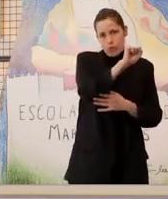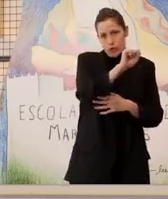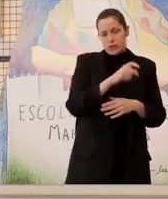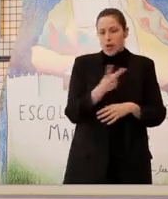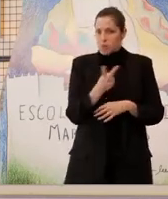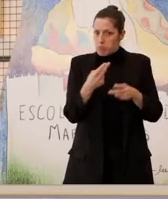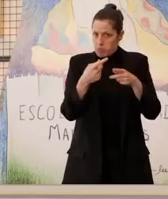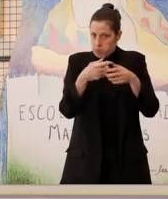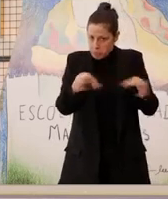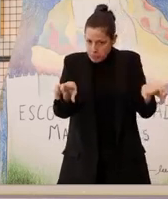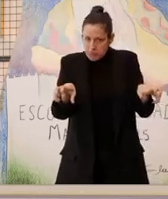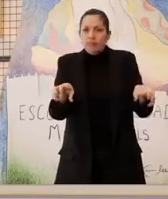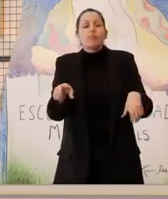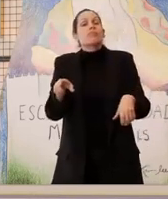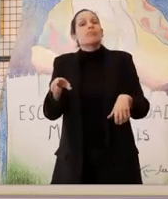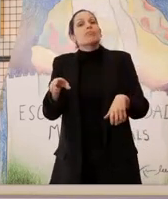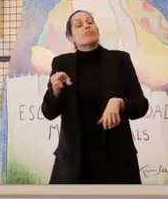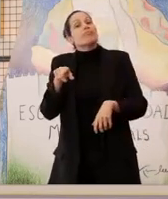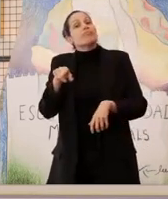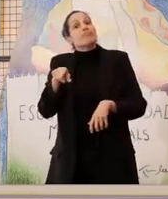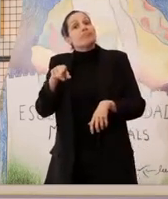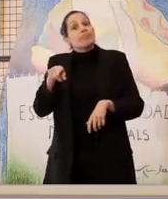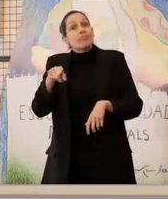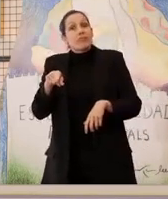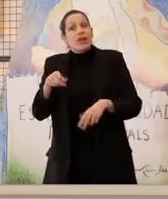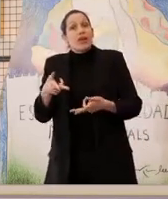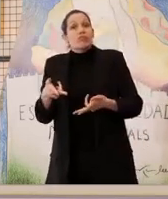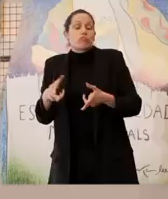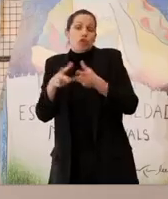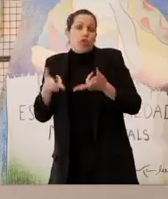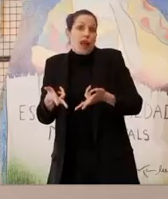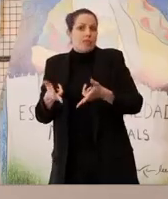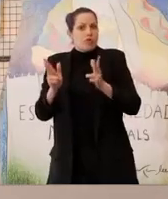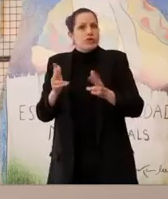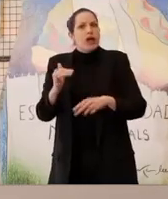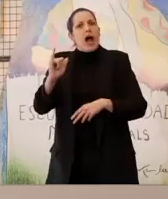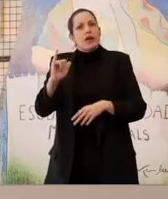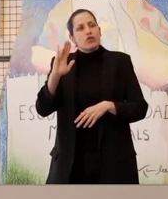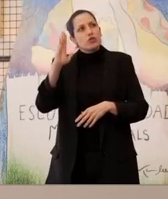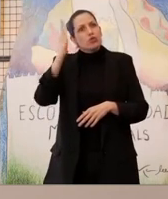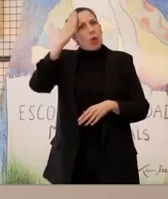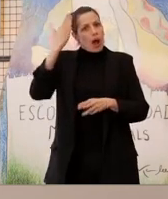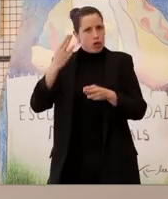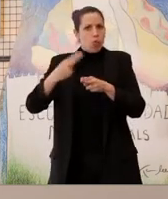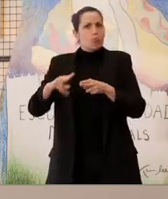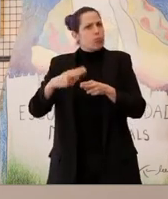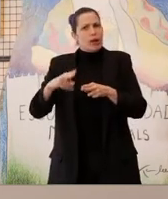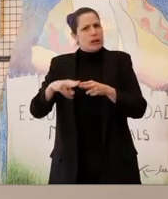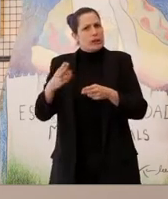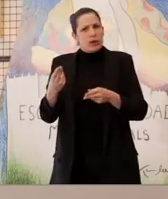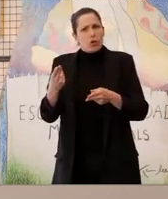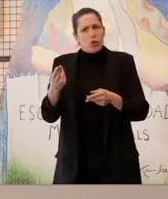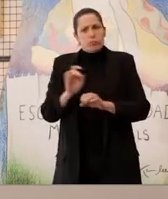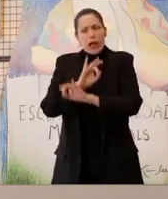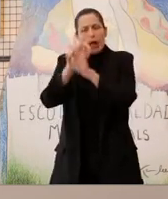sujeto político lo tenía y lo sigue teniendo que es indiscutible que es un sujeto político que está compuesto